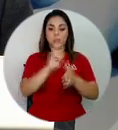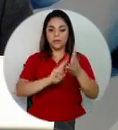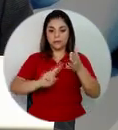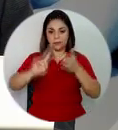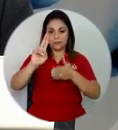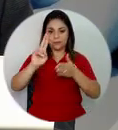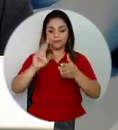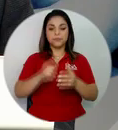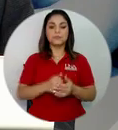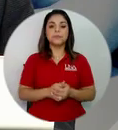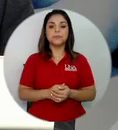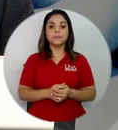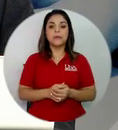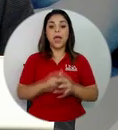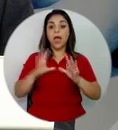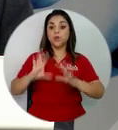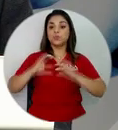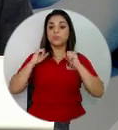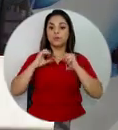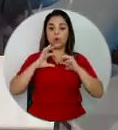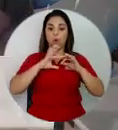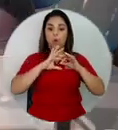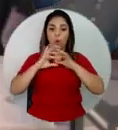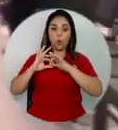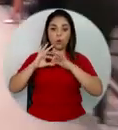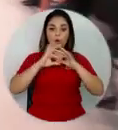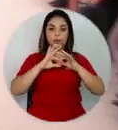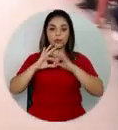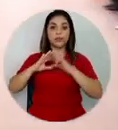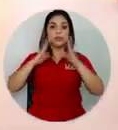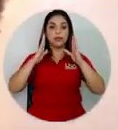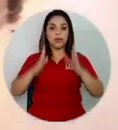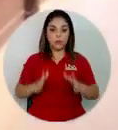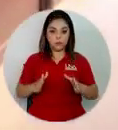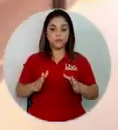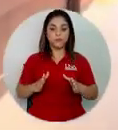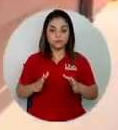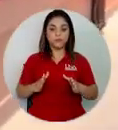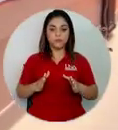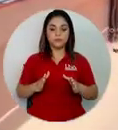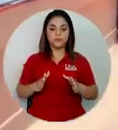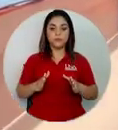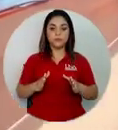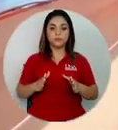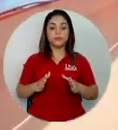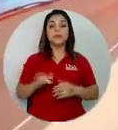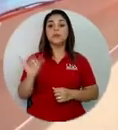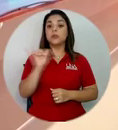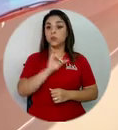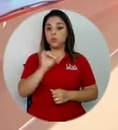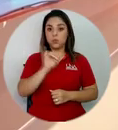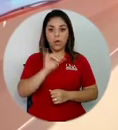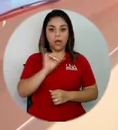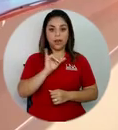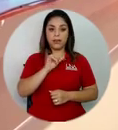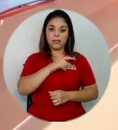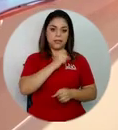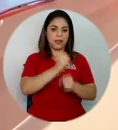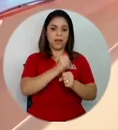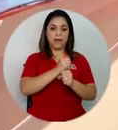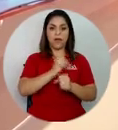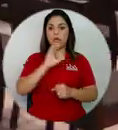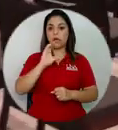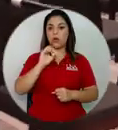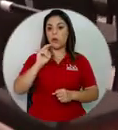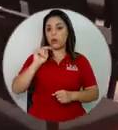de cada universidad. Nos rotamos la coordinación de ese comité de coordinadores académicos, igual que el rol